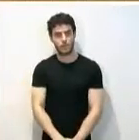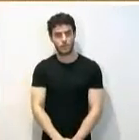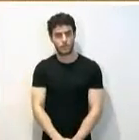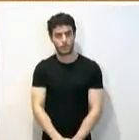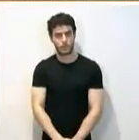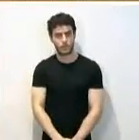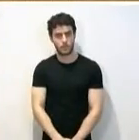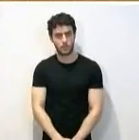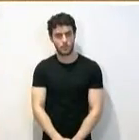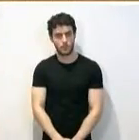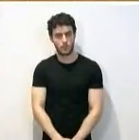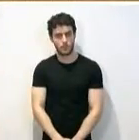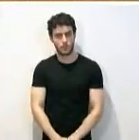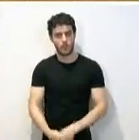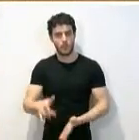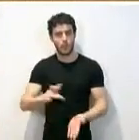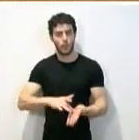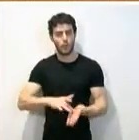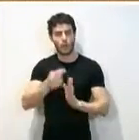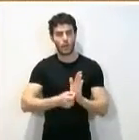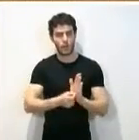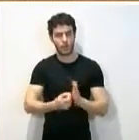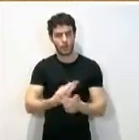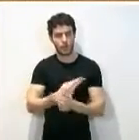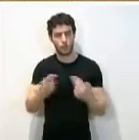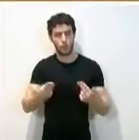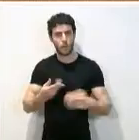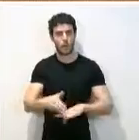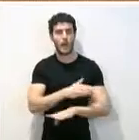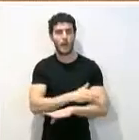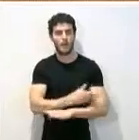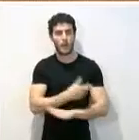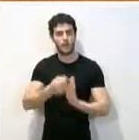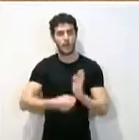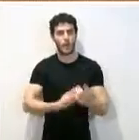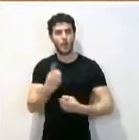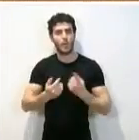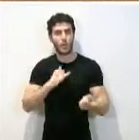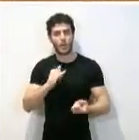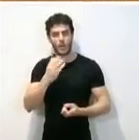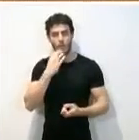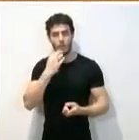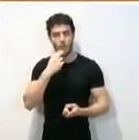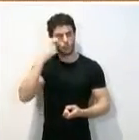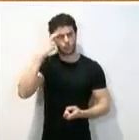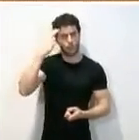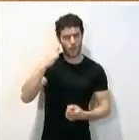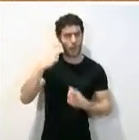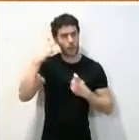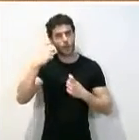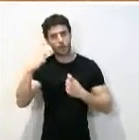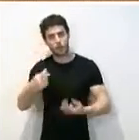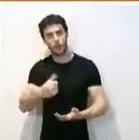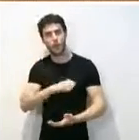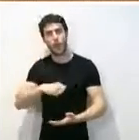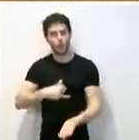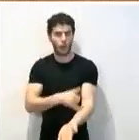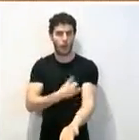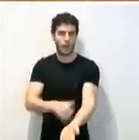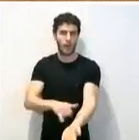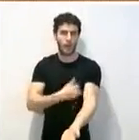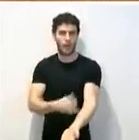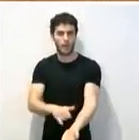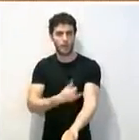Con todo, antes de que salieran los datos, ya había algunos factores, como el recuento de tentativas de suicidio y partes de autolesiones, que